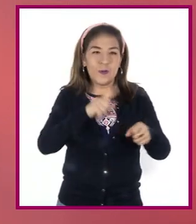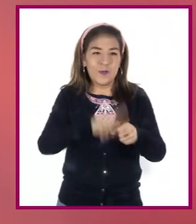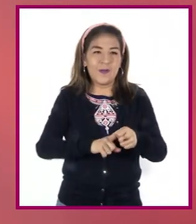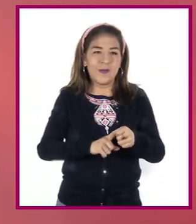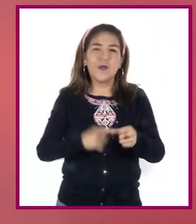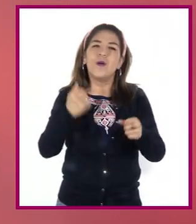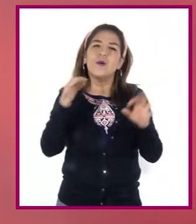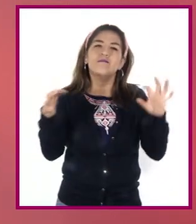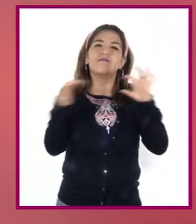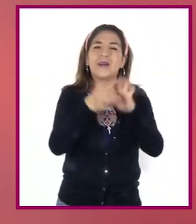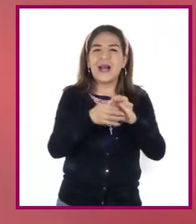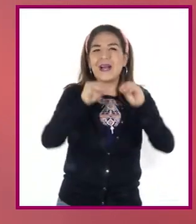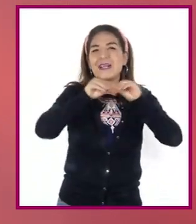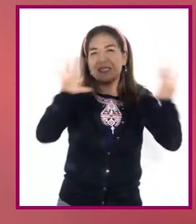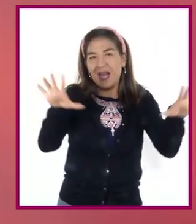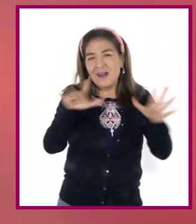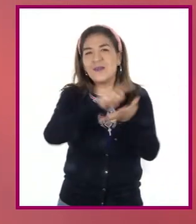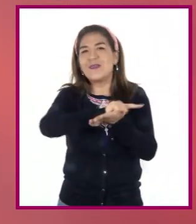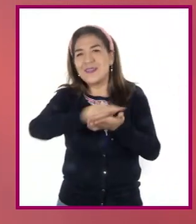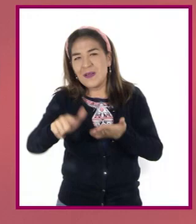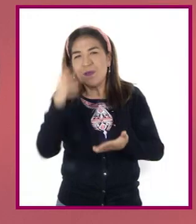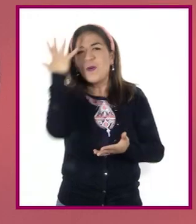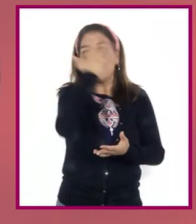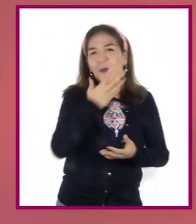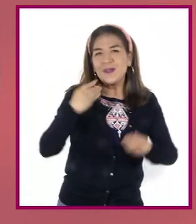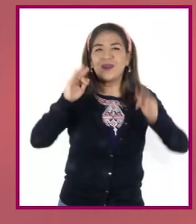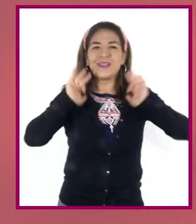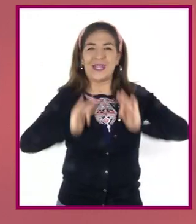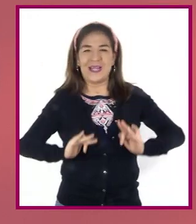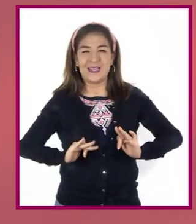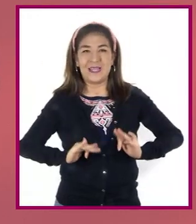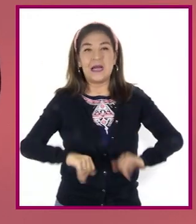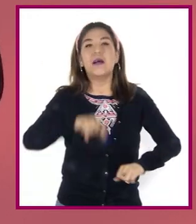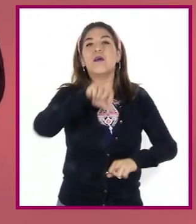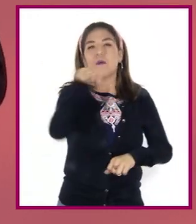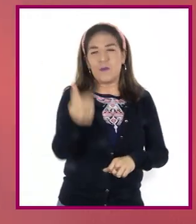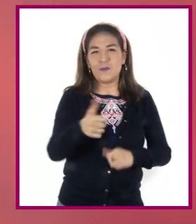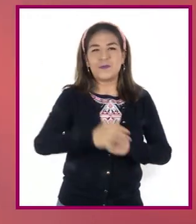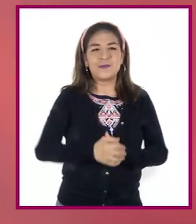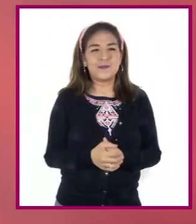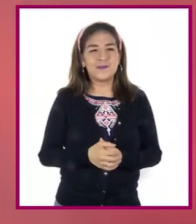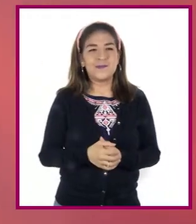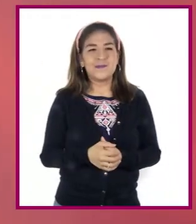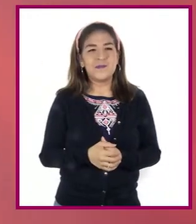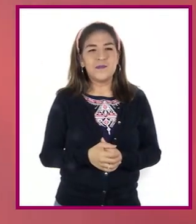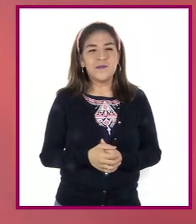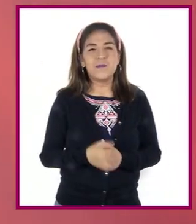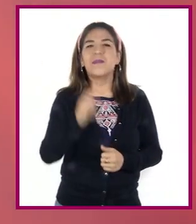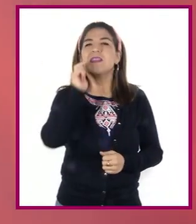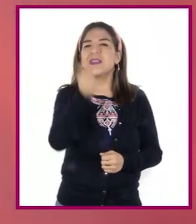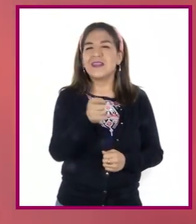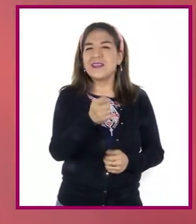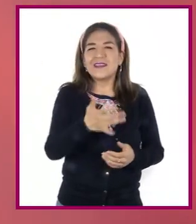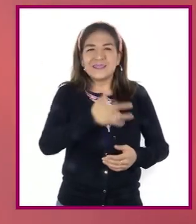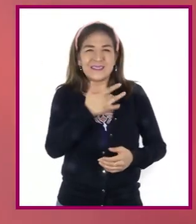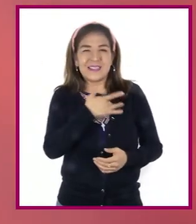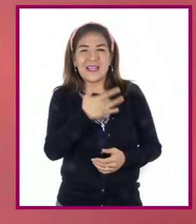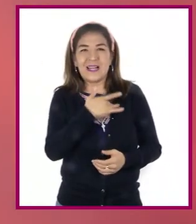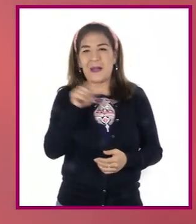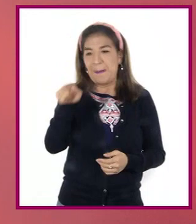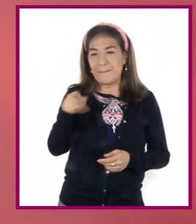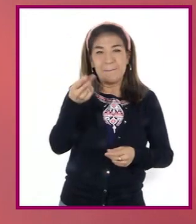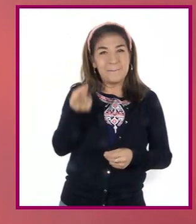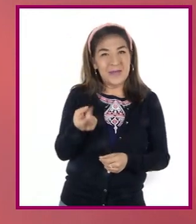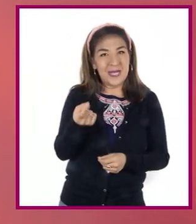yo relaciono con lo claro, lo limpio y lo tranquilo. Y justamente lo que me transmite es que tanto el